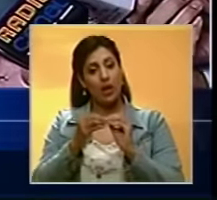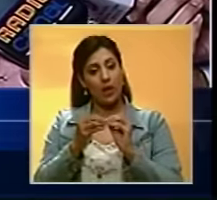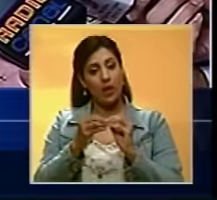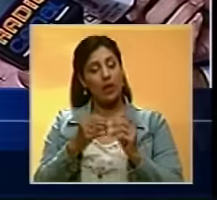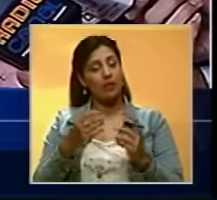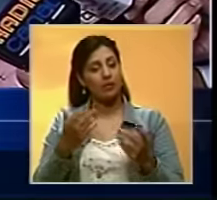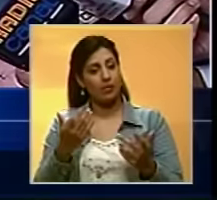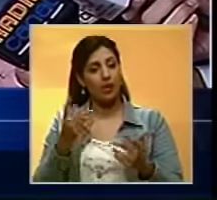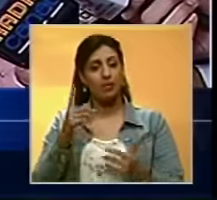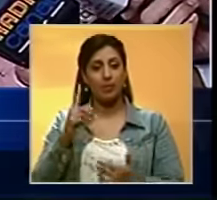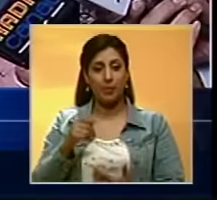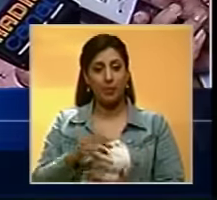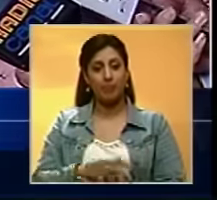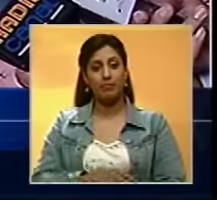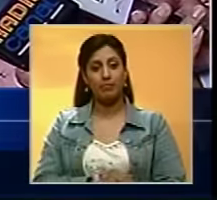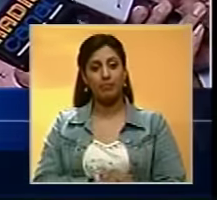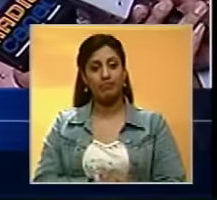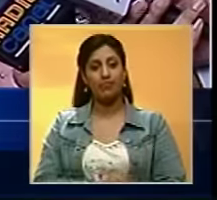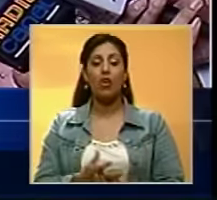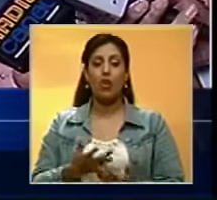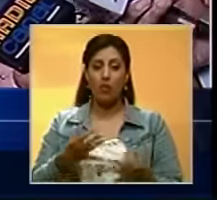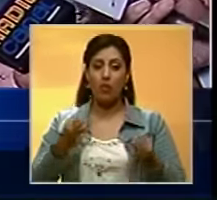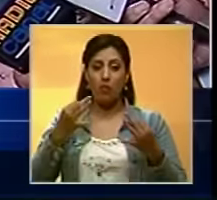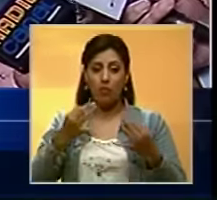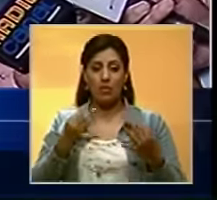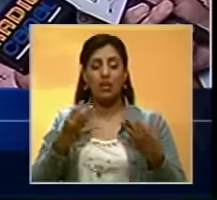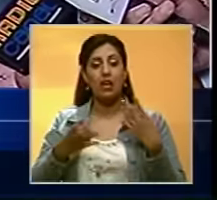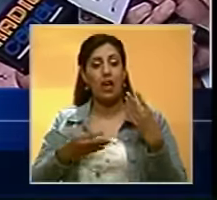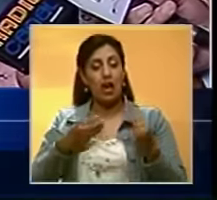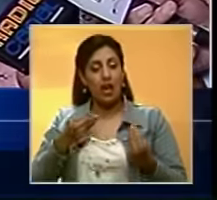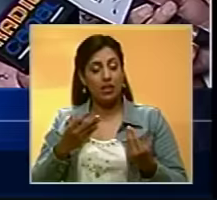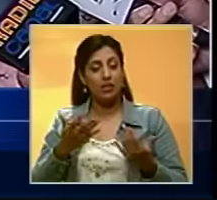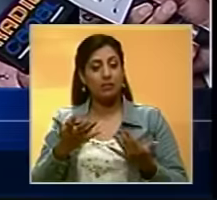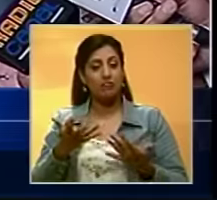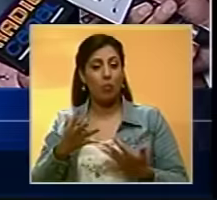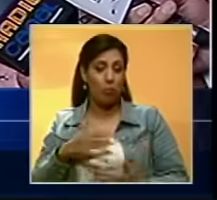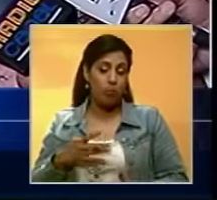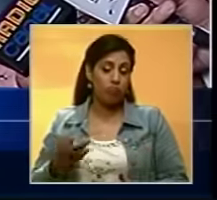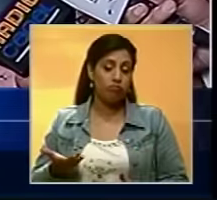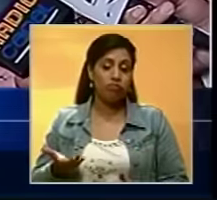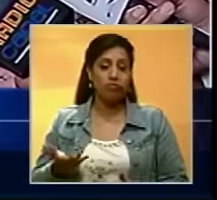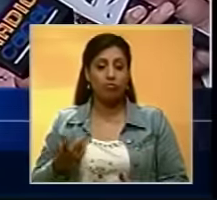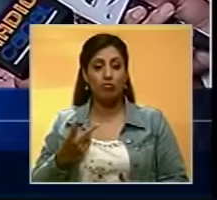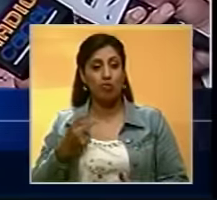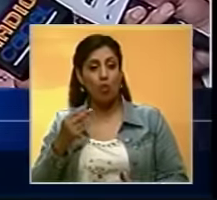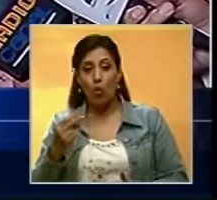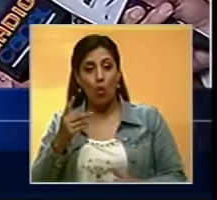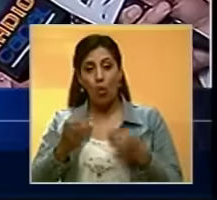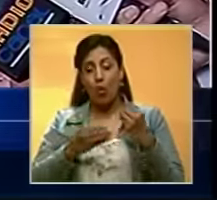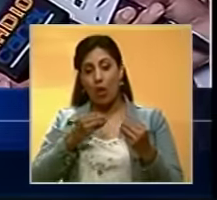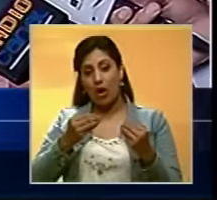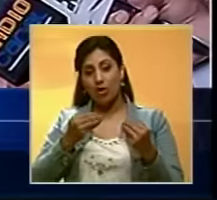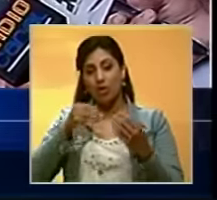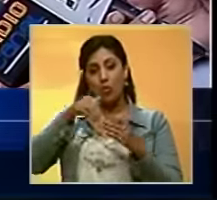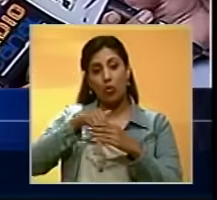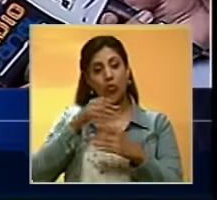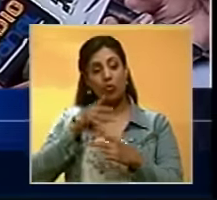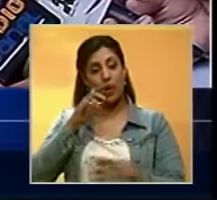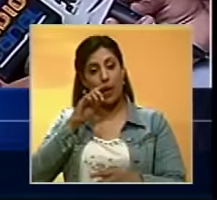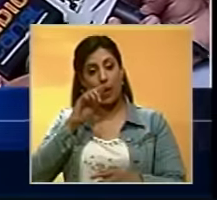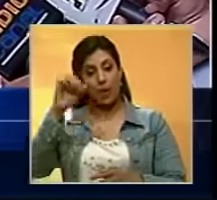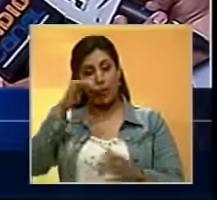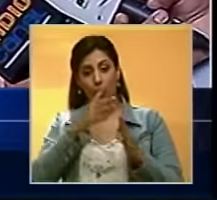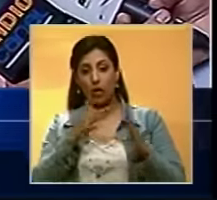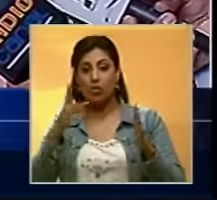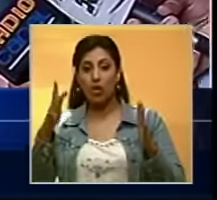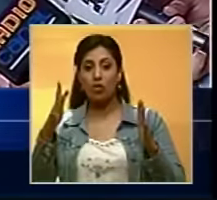y también confirma el hecho de que pues no se realizará referendo revocatorio en